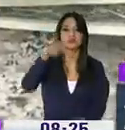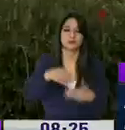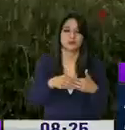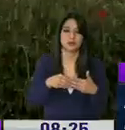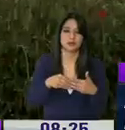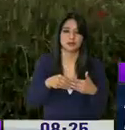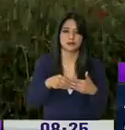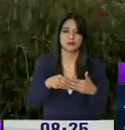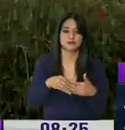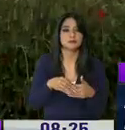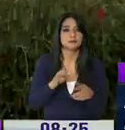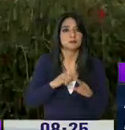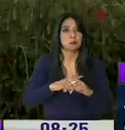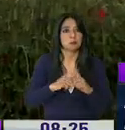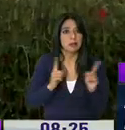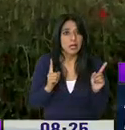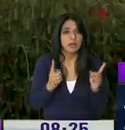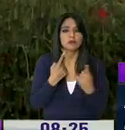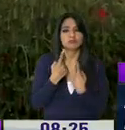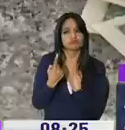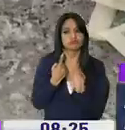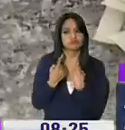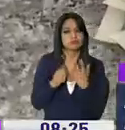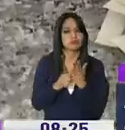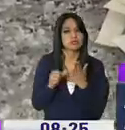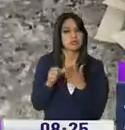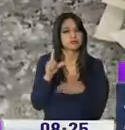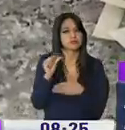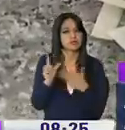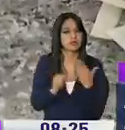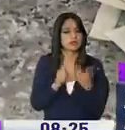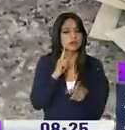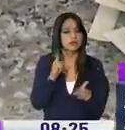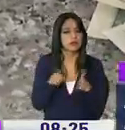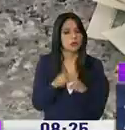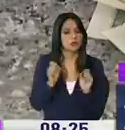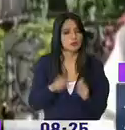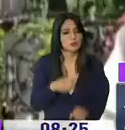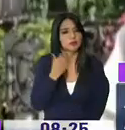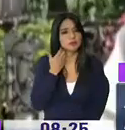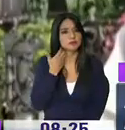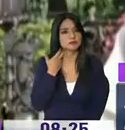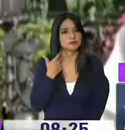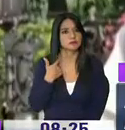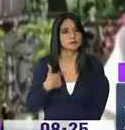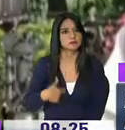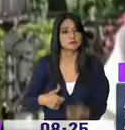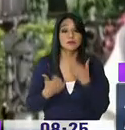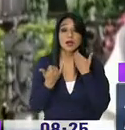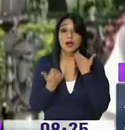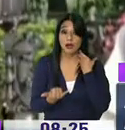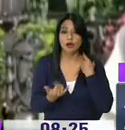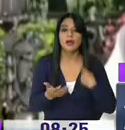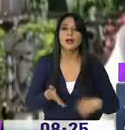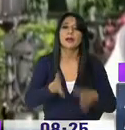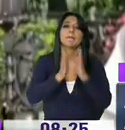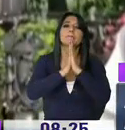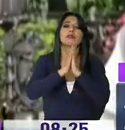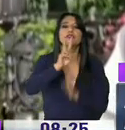$240 millones, por lo que se estaría dialogando con el ministerio para llegar a un acuerdo. En estos momentos no estamos para pedir